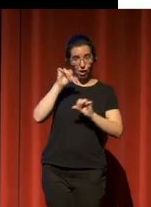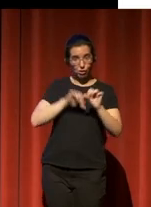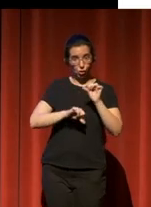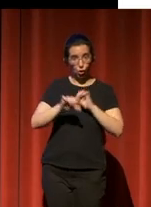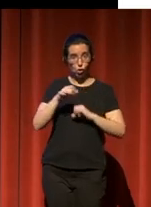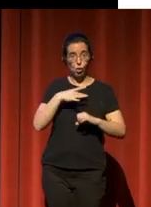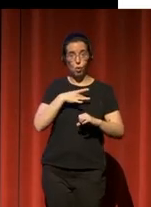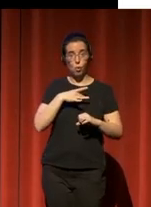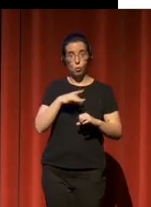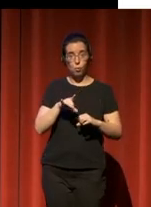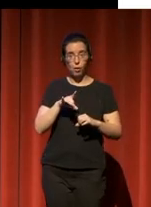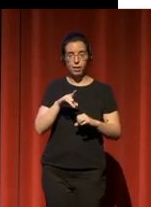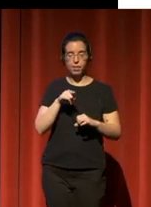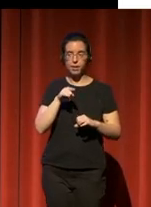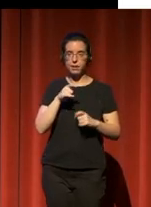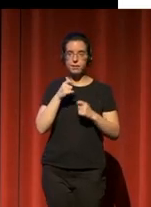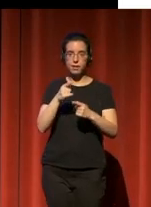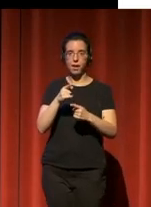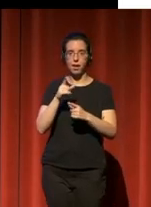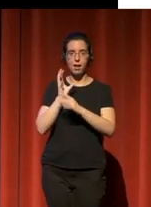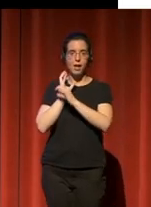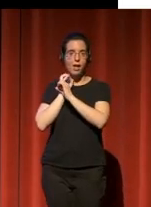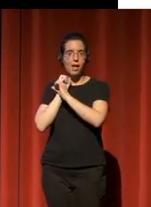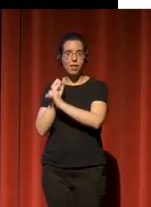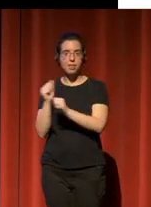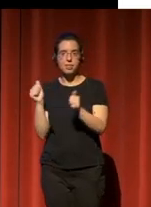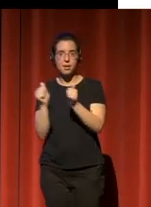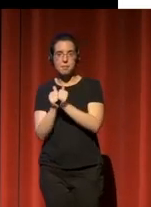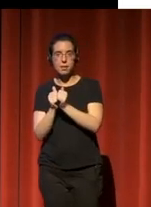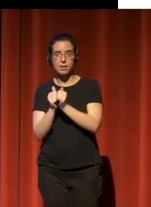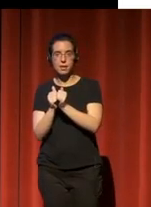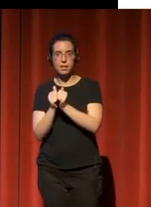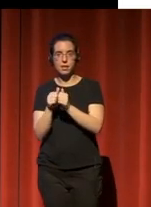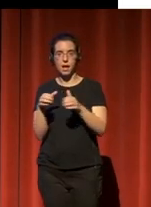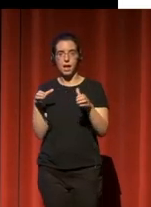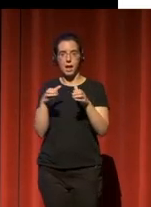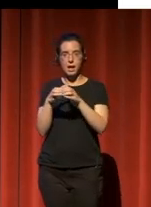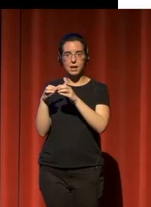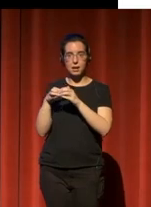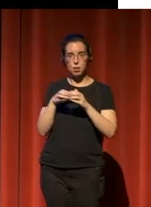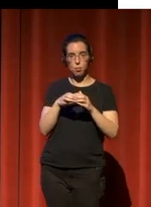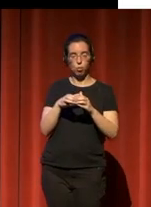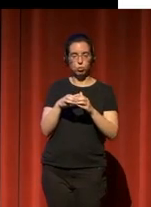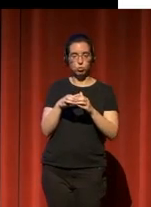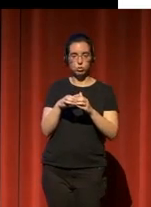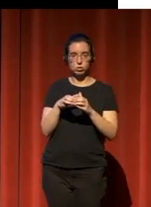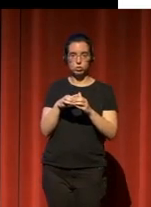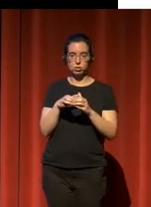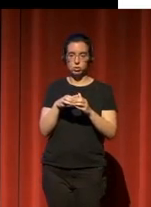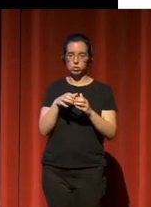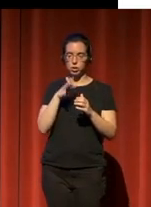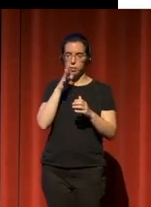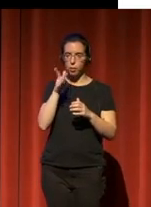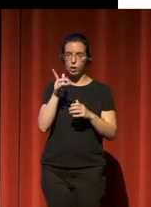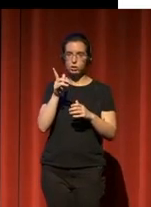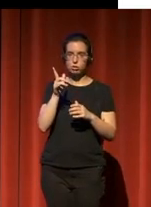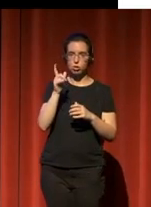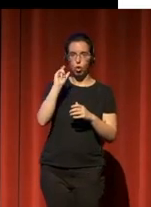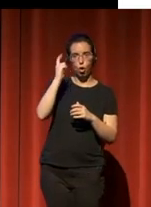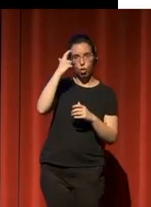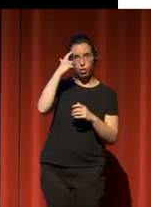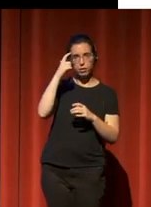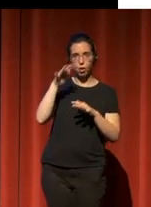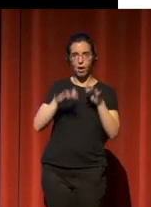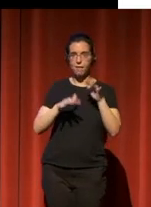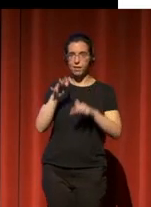generar un poco de dependencia de los equipos facilitadores eh y y y tod y digamos y esta terminología que para a veces para